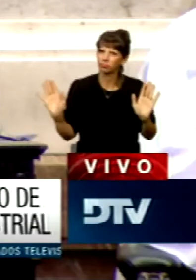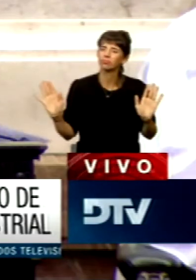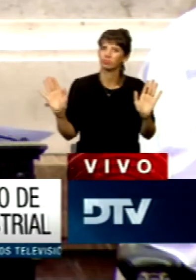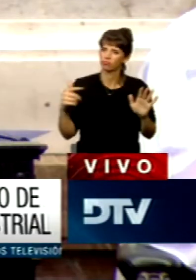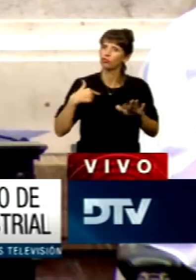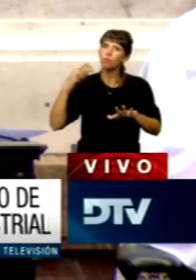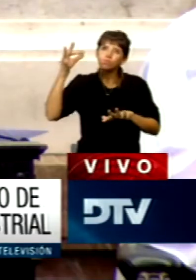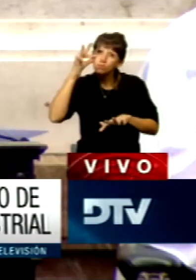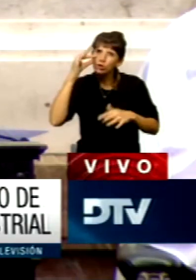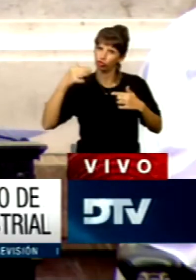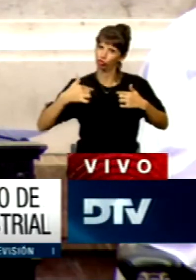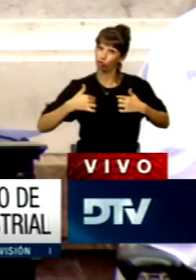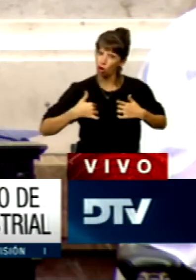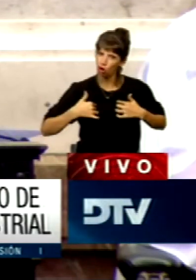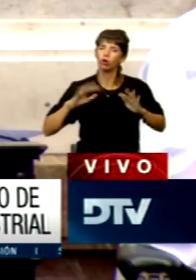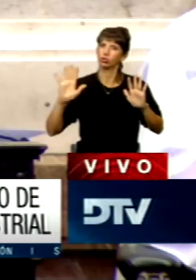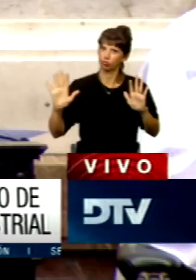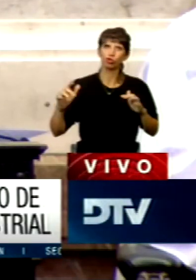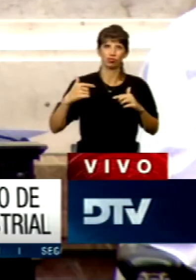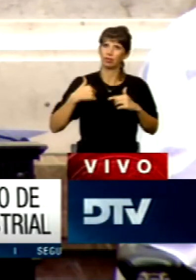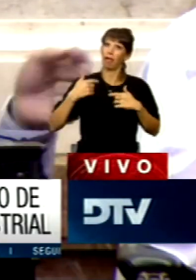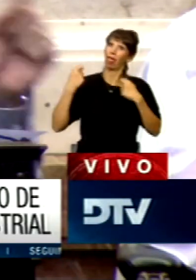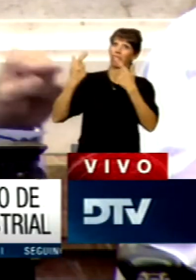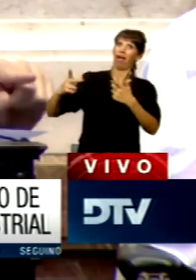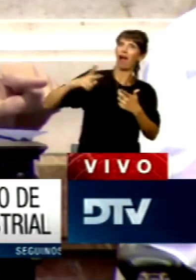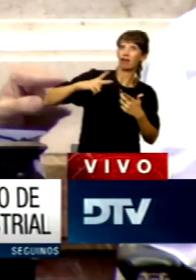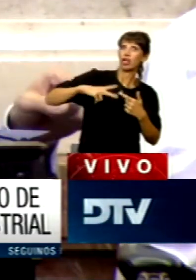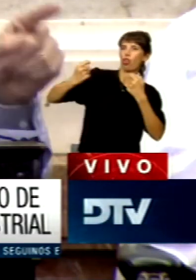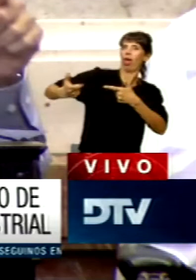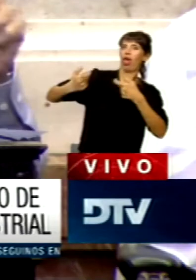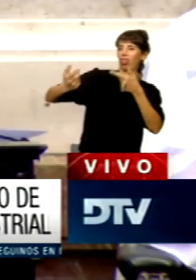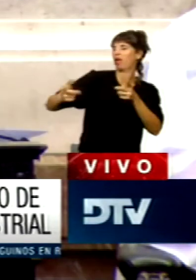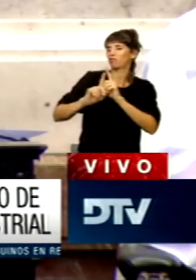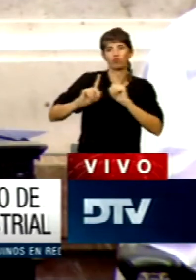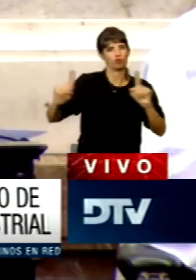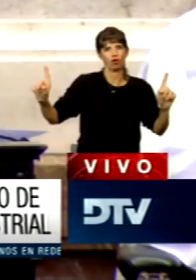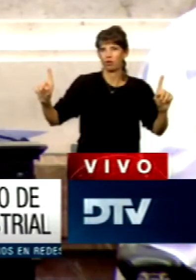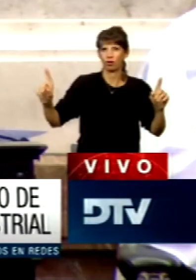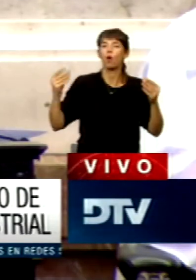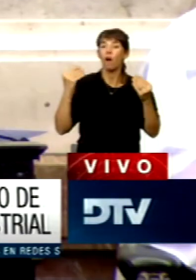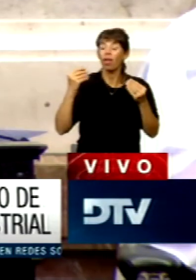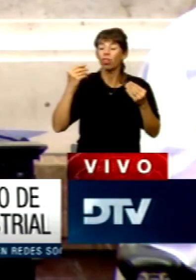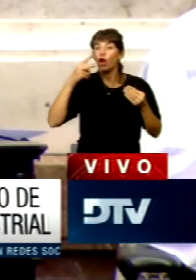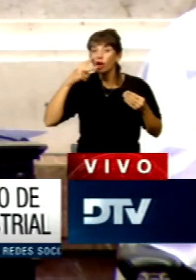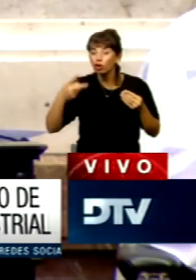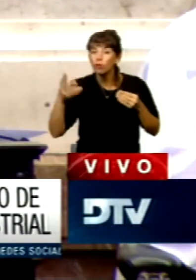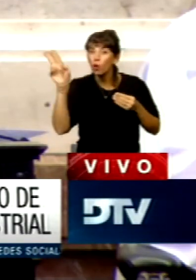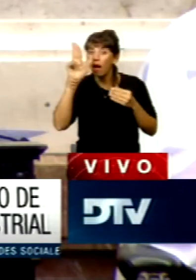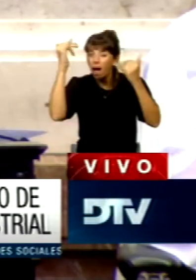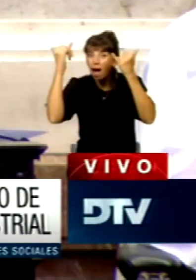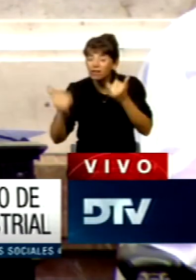de ninguna manera es para los ricos y es más, previo a la autorización hay que ver que las